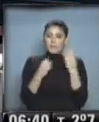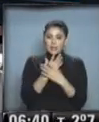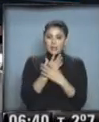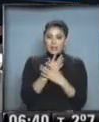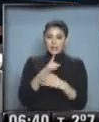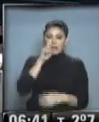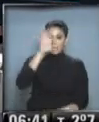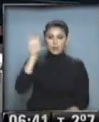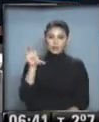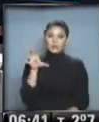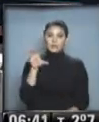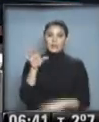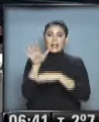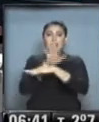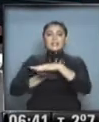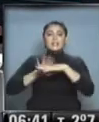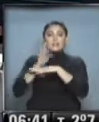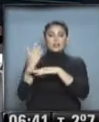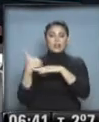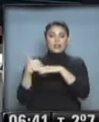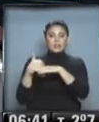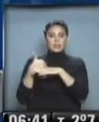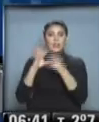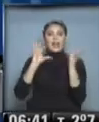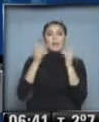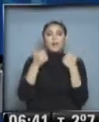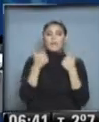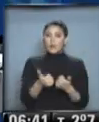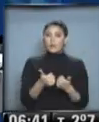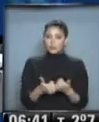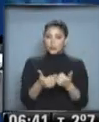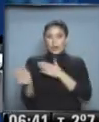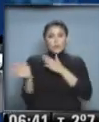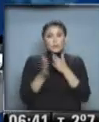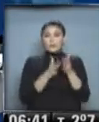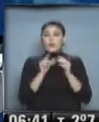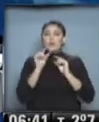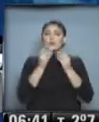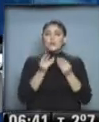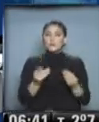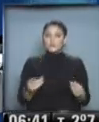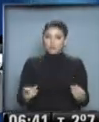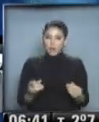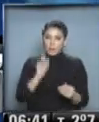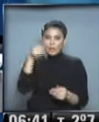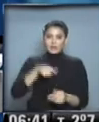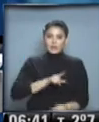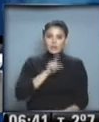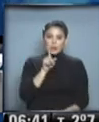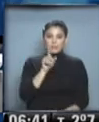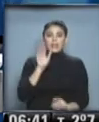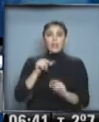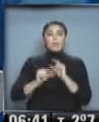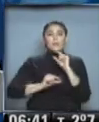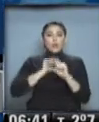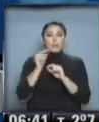norte argentino. En la zona central, muy buenas condiciones meteorológicas, el viento comienza a soplar muy leve del sector norte y allí comenzarán a